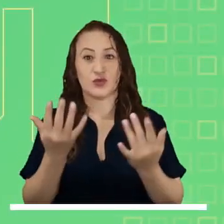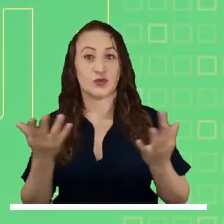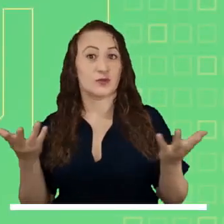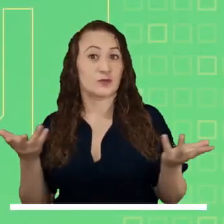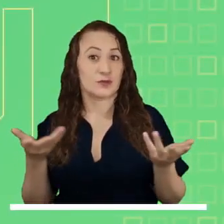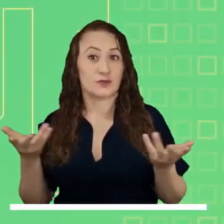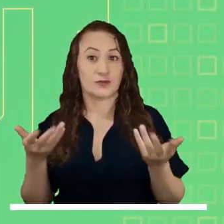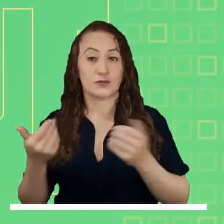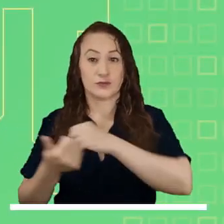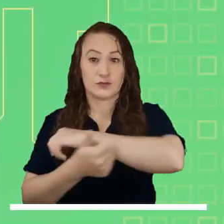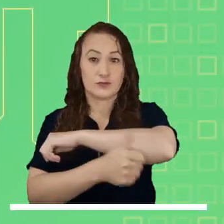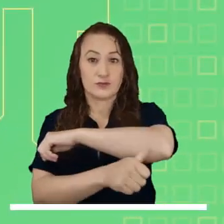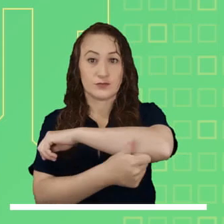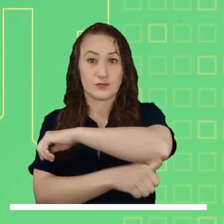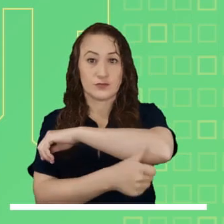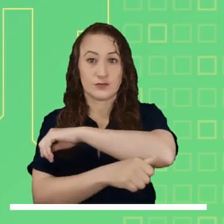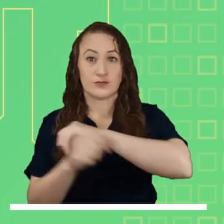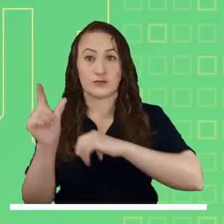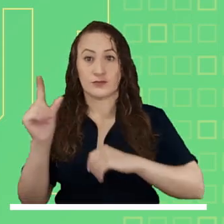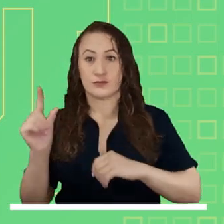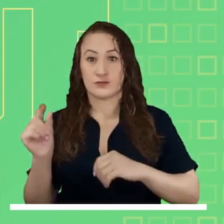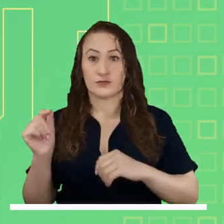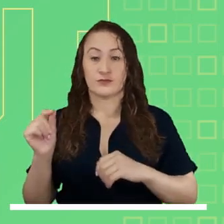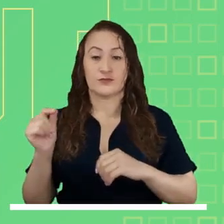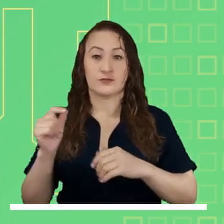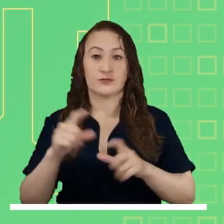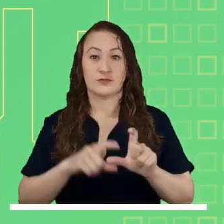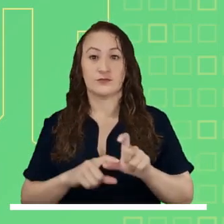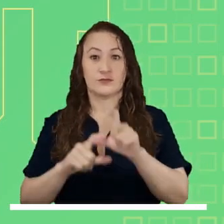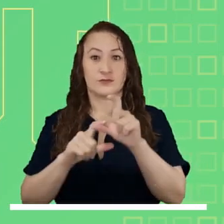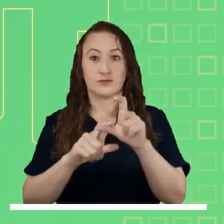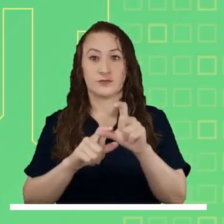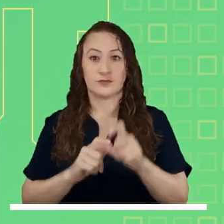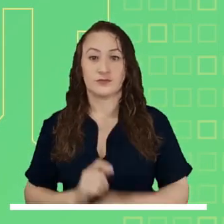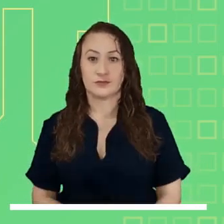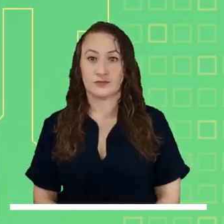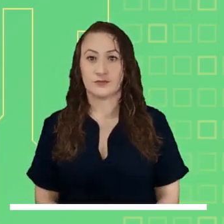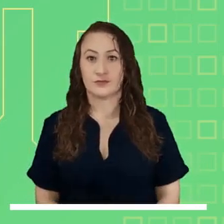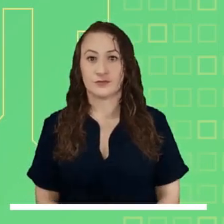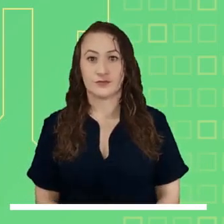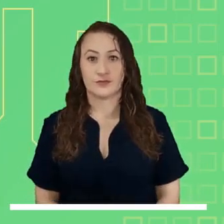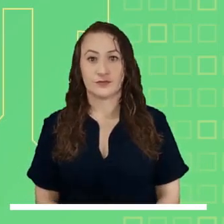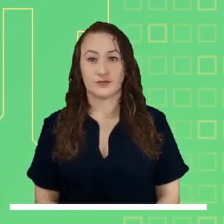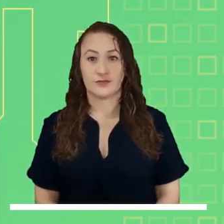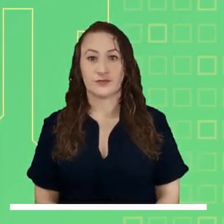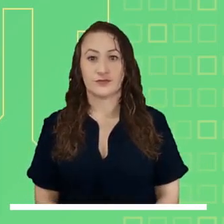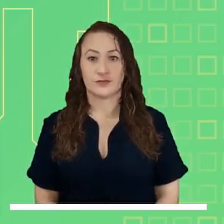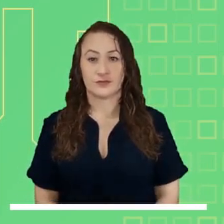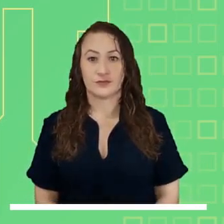Alerta roja por alta probabilidad de incendios en la cobertura vegetal en Boyacá, Cesar y La Guajira.